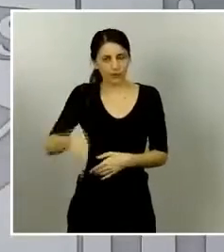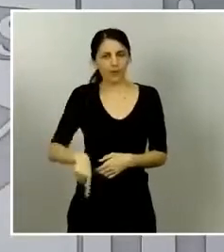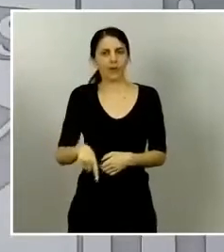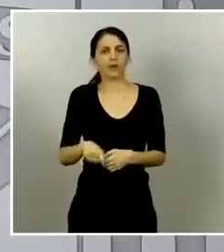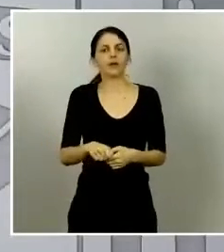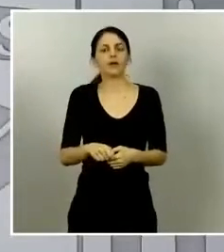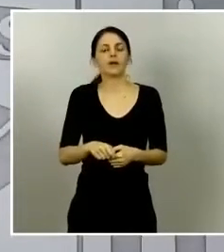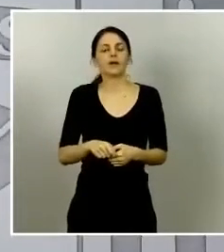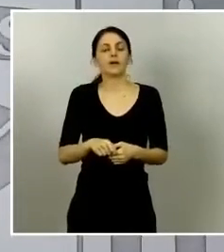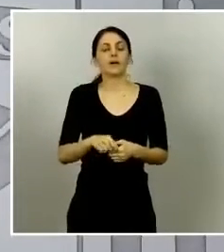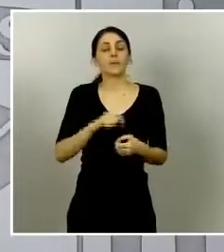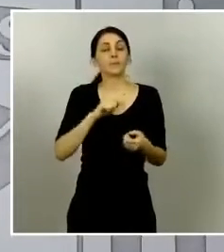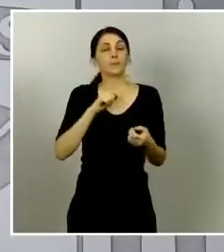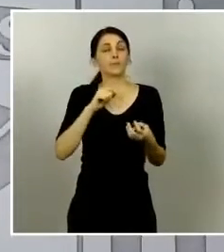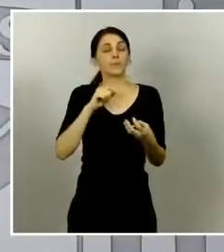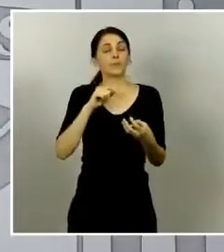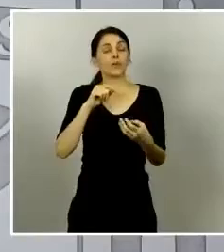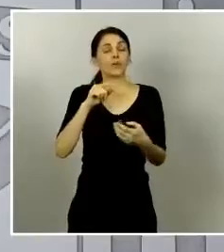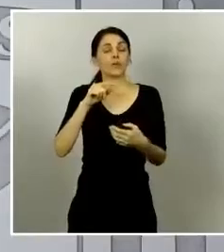las condiciones previas a